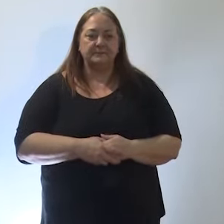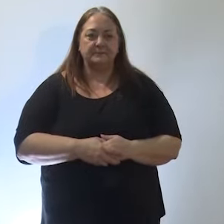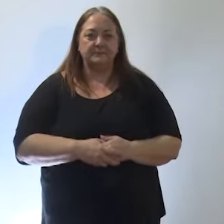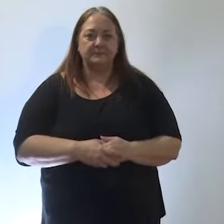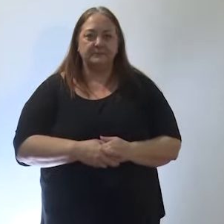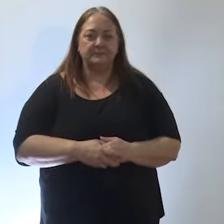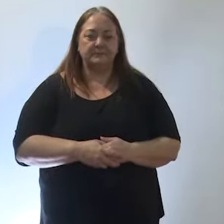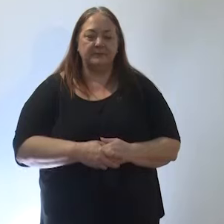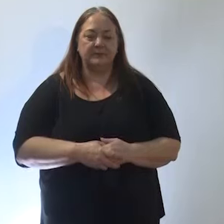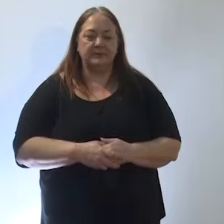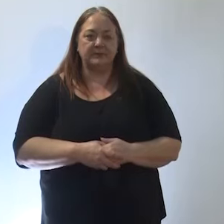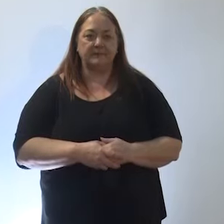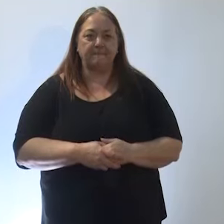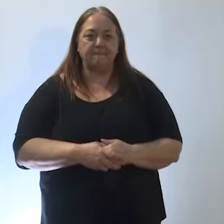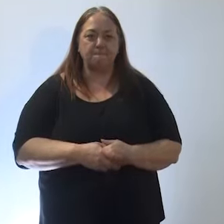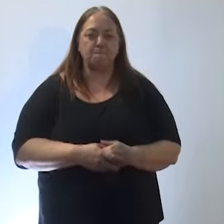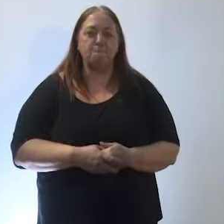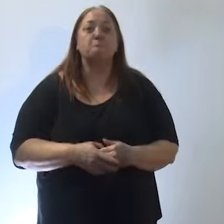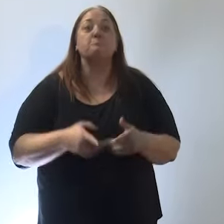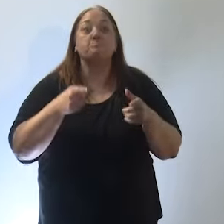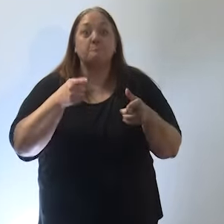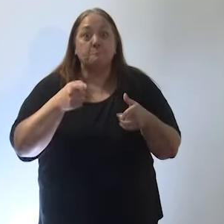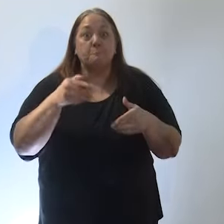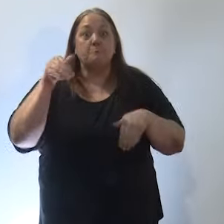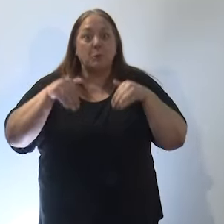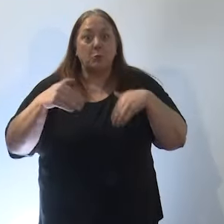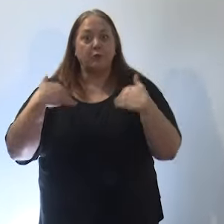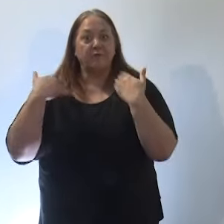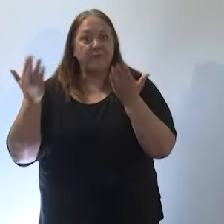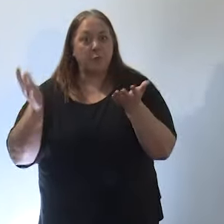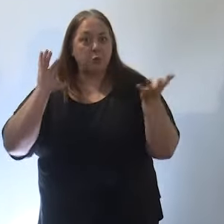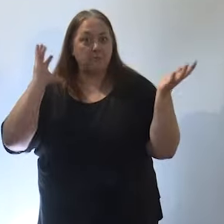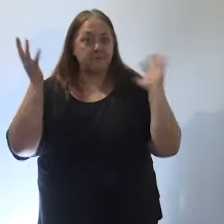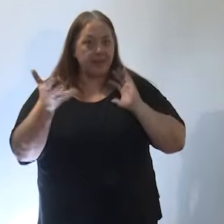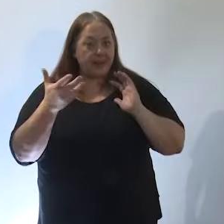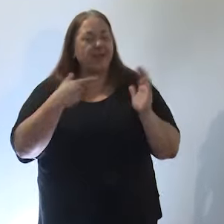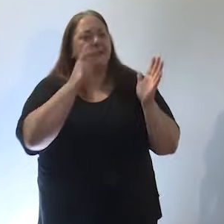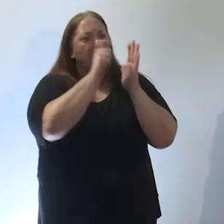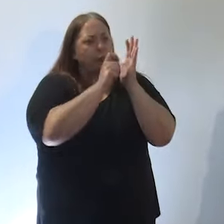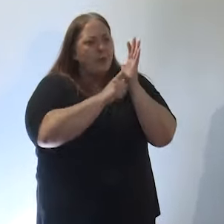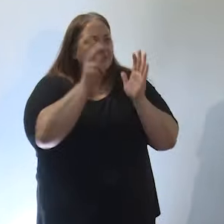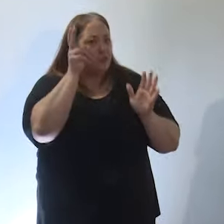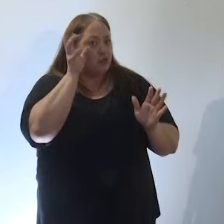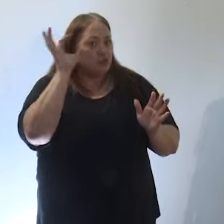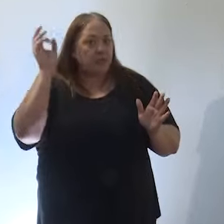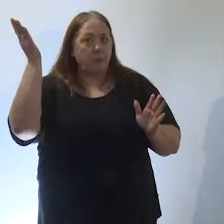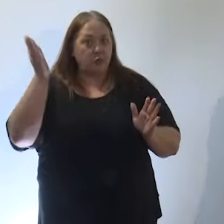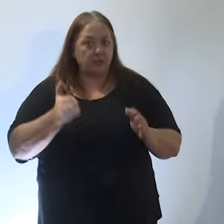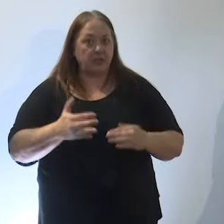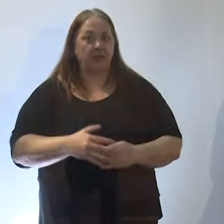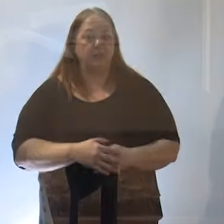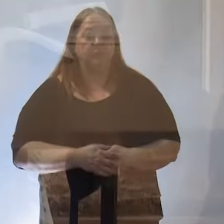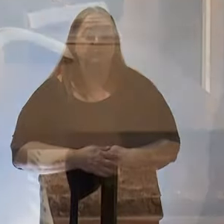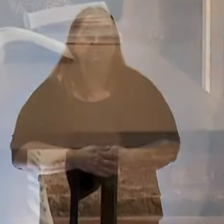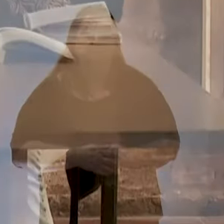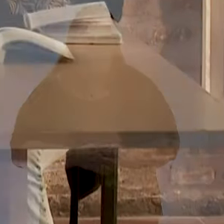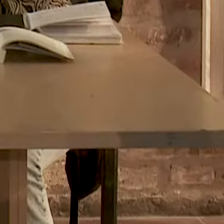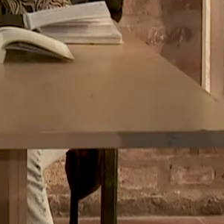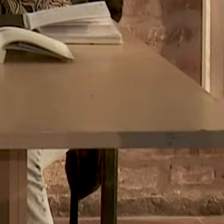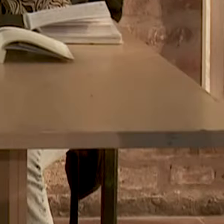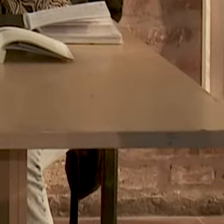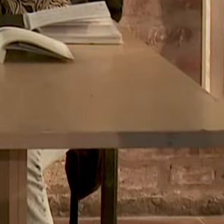claro del voto a favor de mi ley y entonces cuando en esa encuesta que yo decía que el 80% de los votantes de bullrich adhieren a